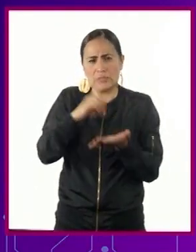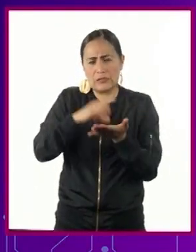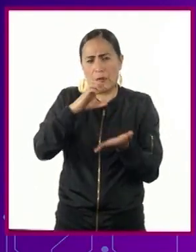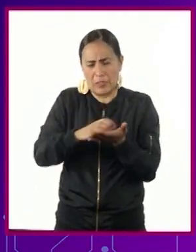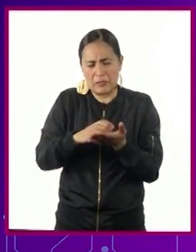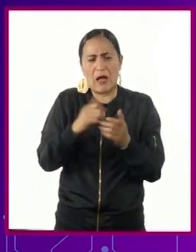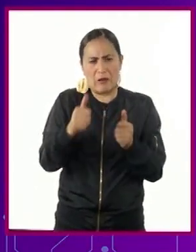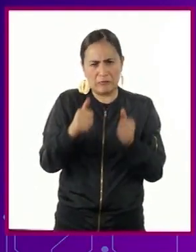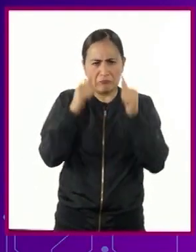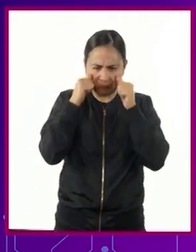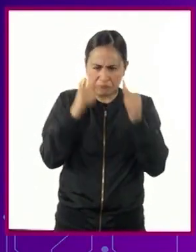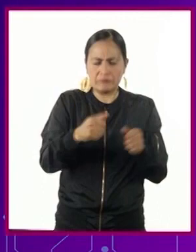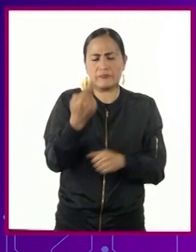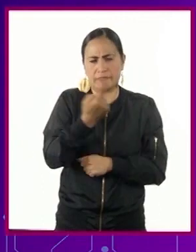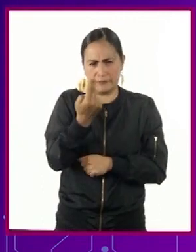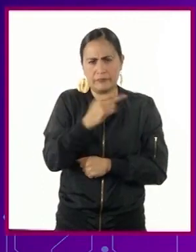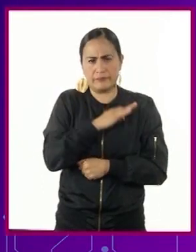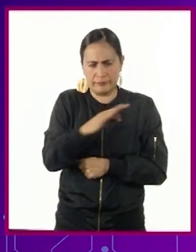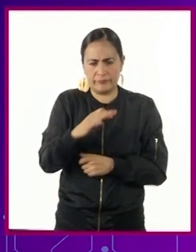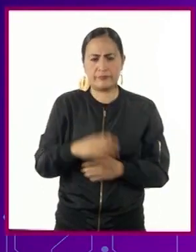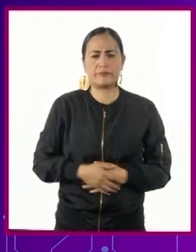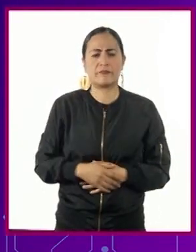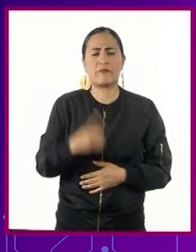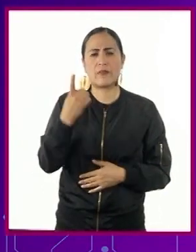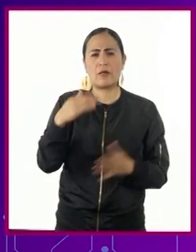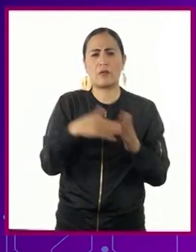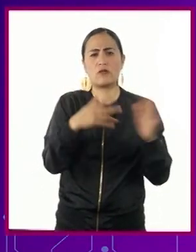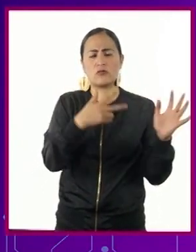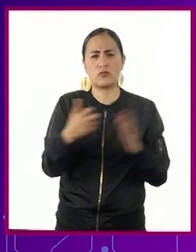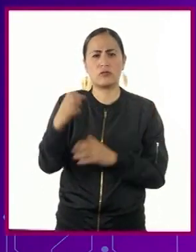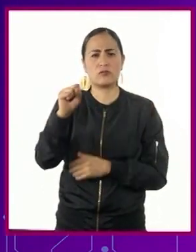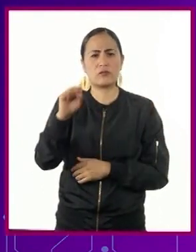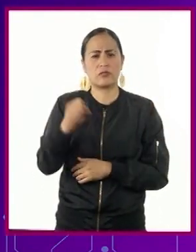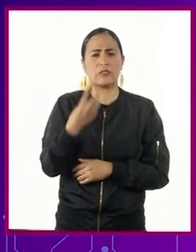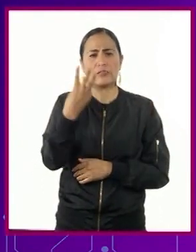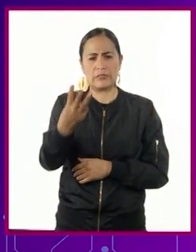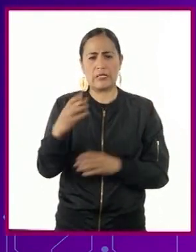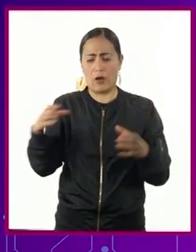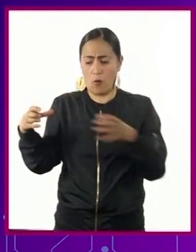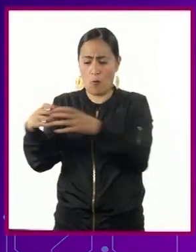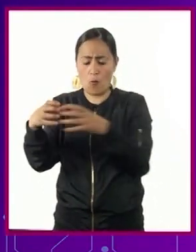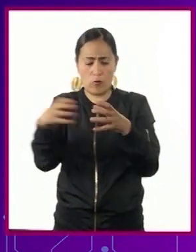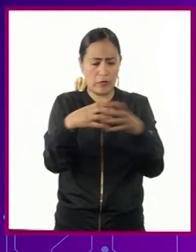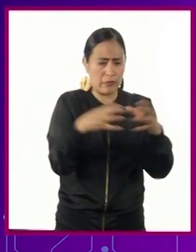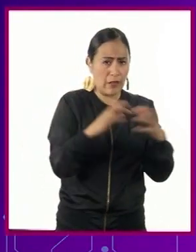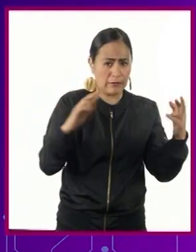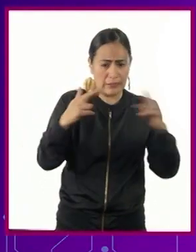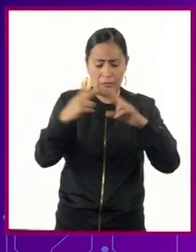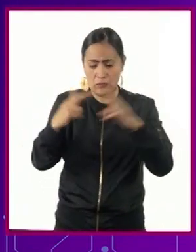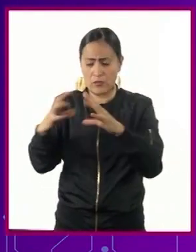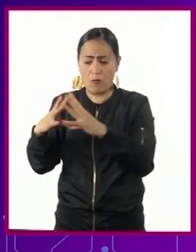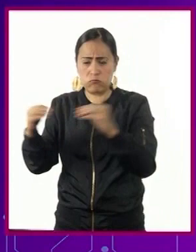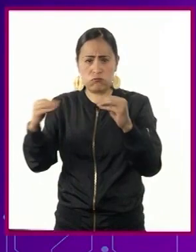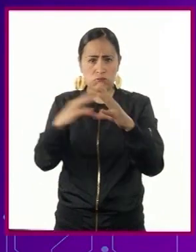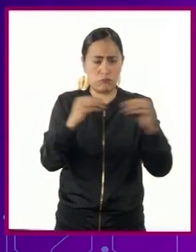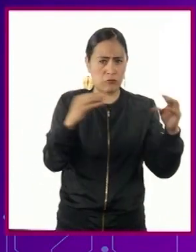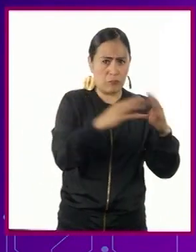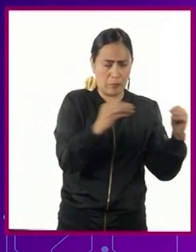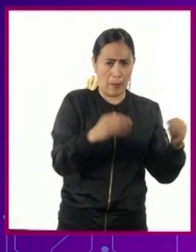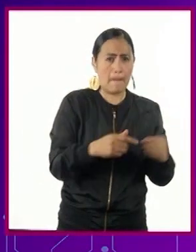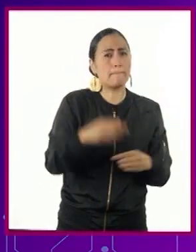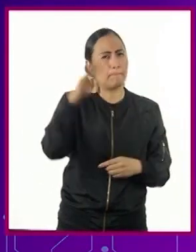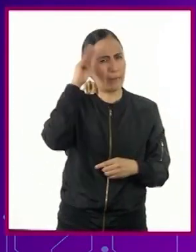Finalmente, en 1863, se decretó la supresión de las comunidades religiosas, toda vez que el pensamiento liberal partía